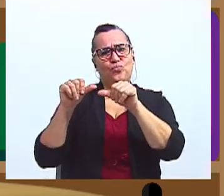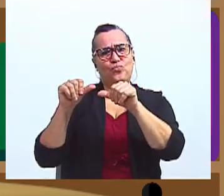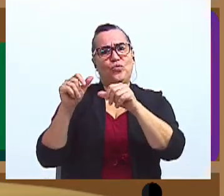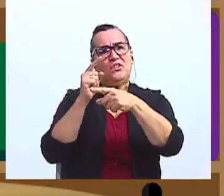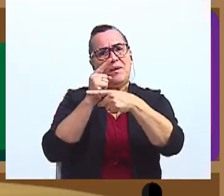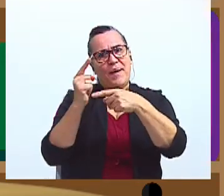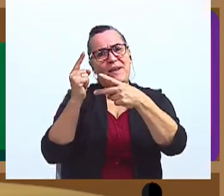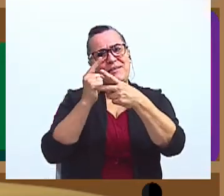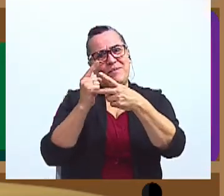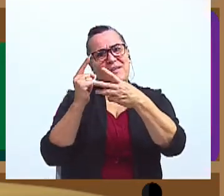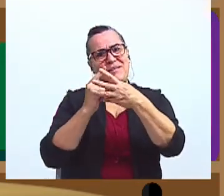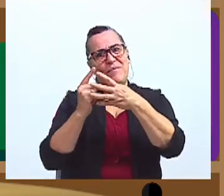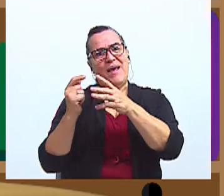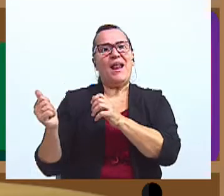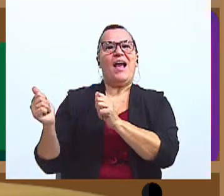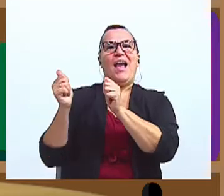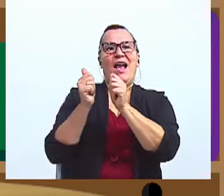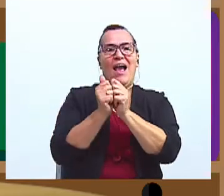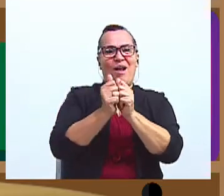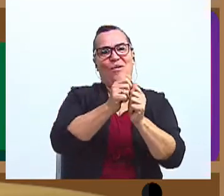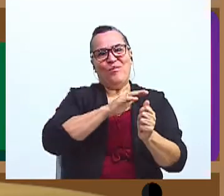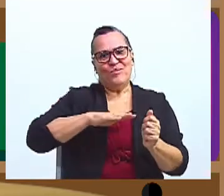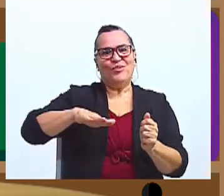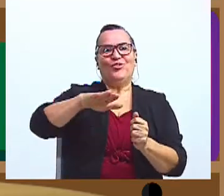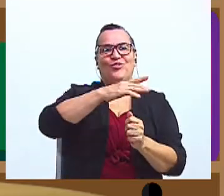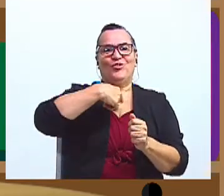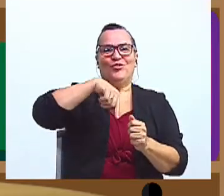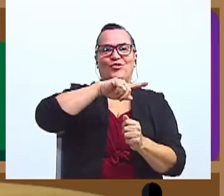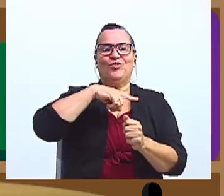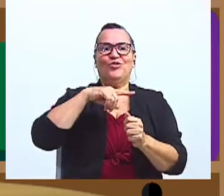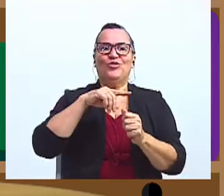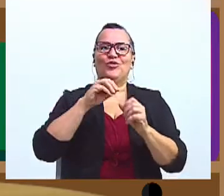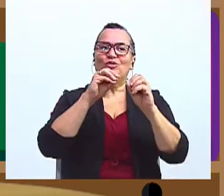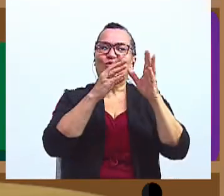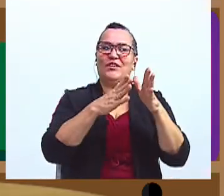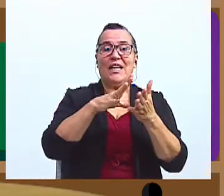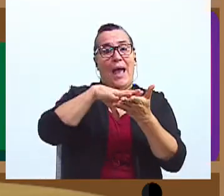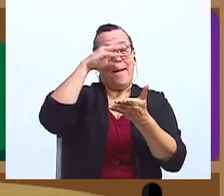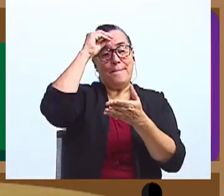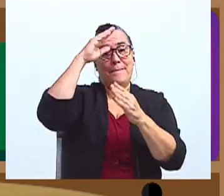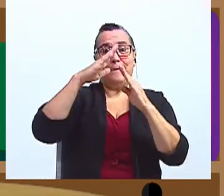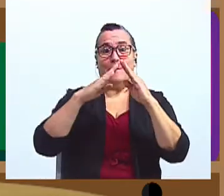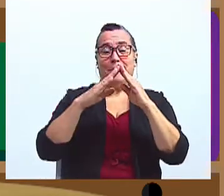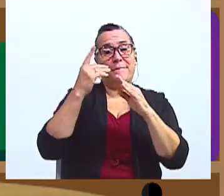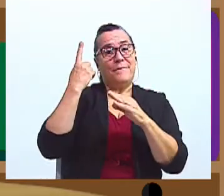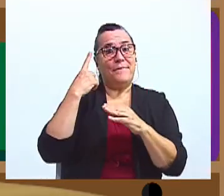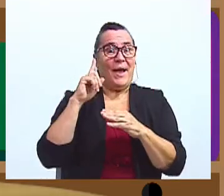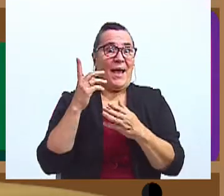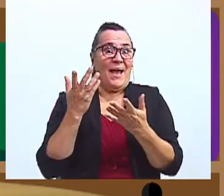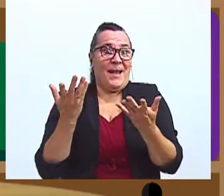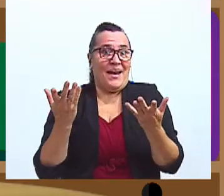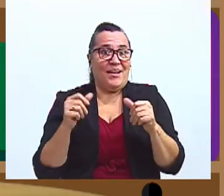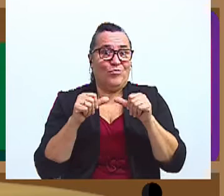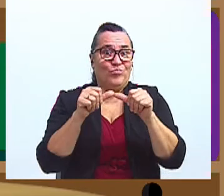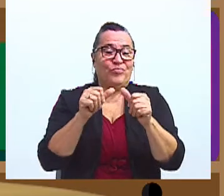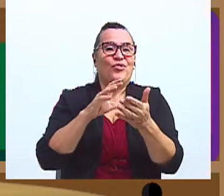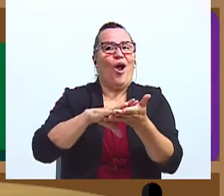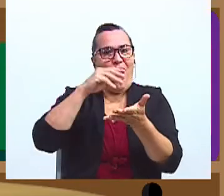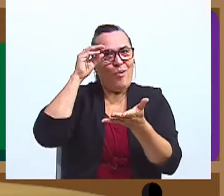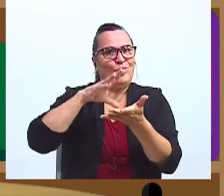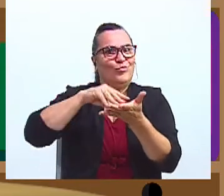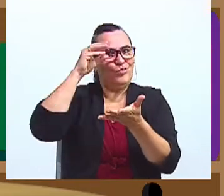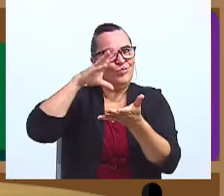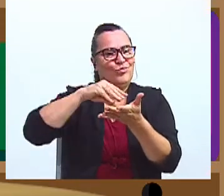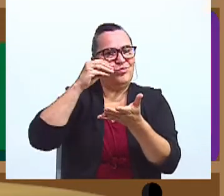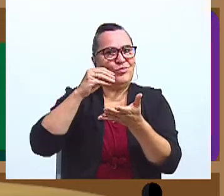semanas acompañándonos a nosotros los docentes de Aprendo en Casa para seguir aprendiendo